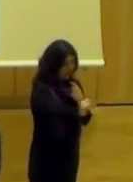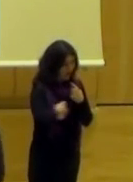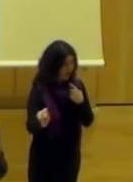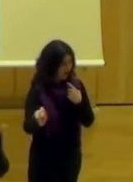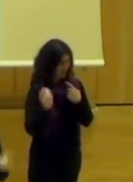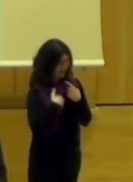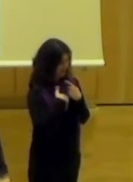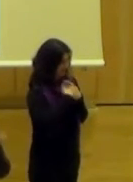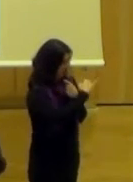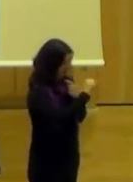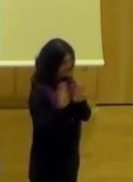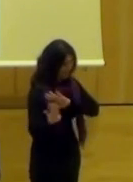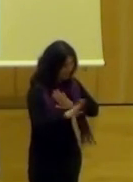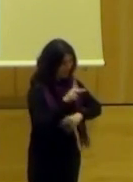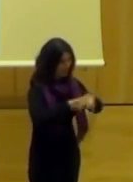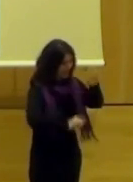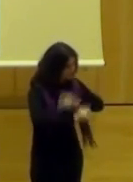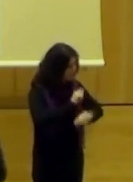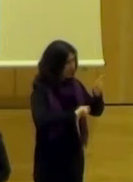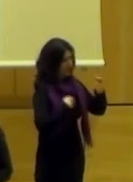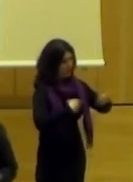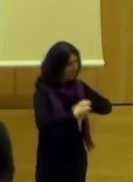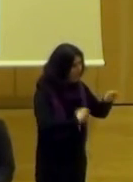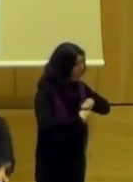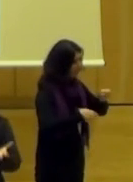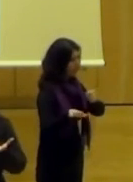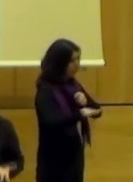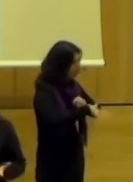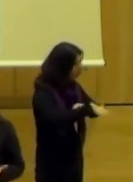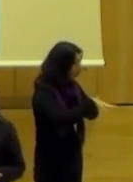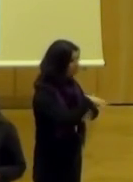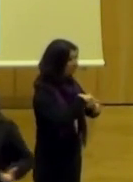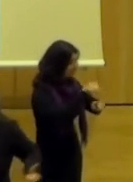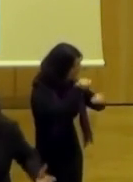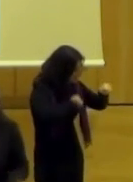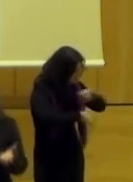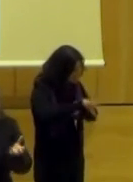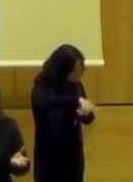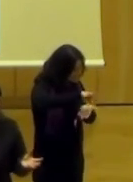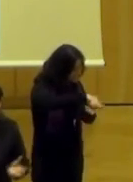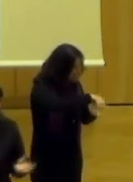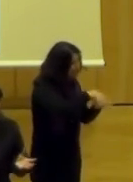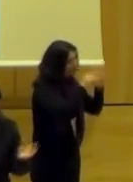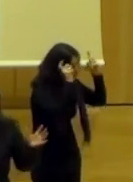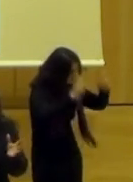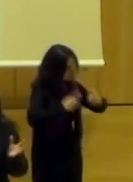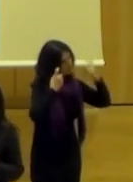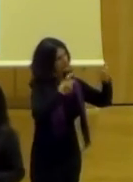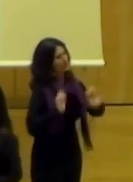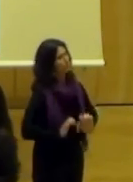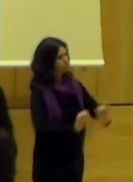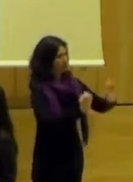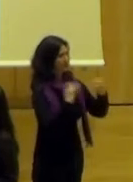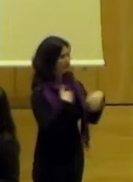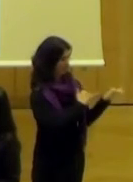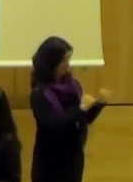existe, todo el potencial de la vecindad, de las asociaciones, del comercio local, y a partir de ahí intentar